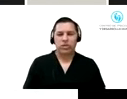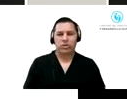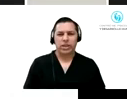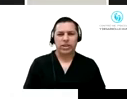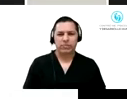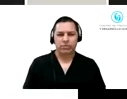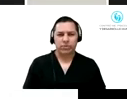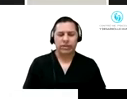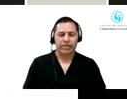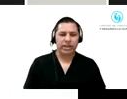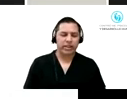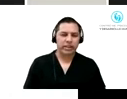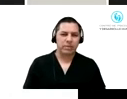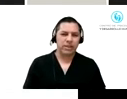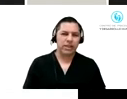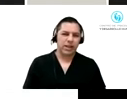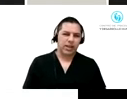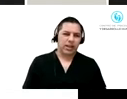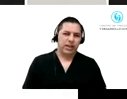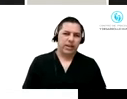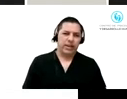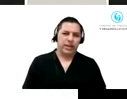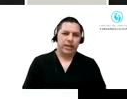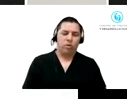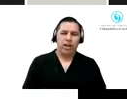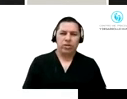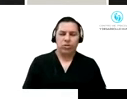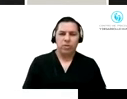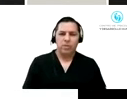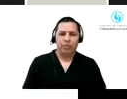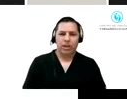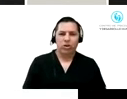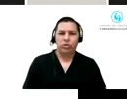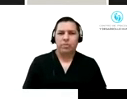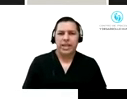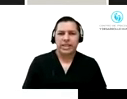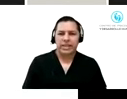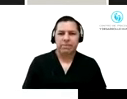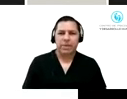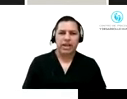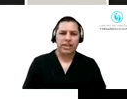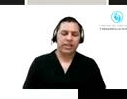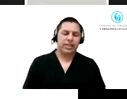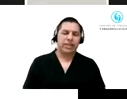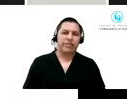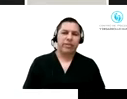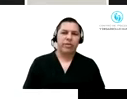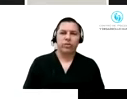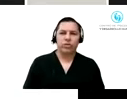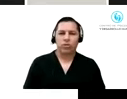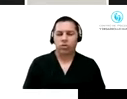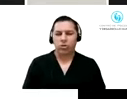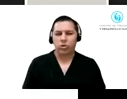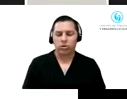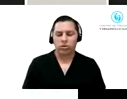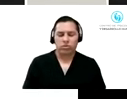hombres sobre diferentes temas, ¿cuáles son los principales